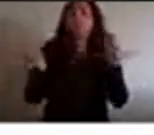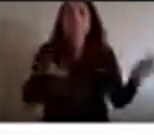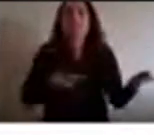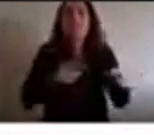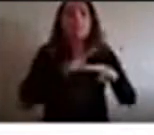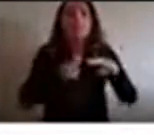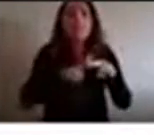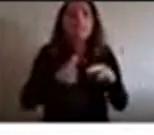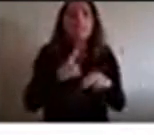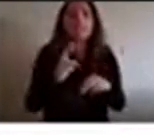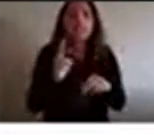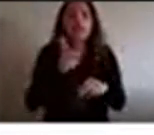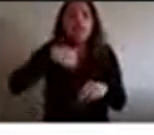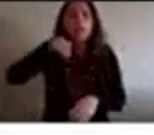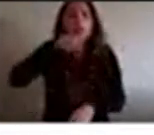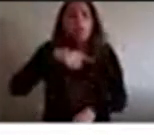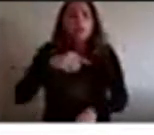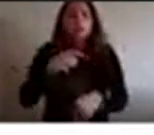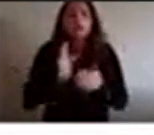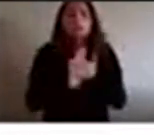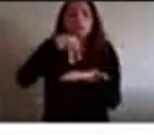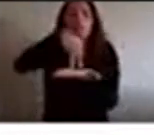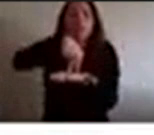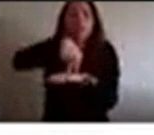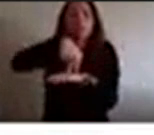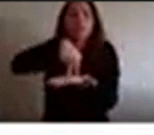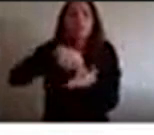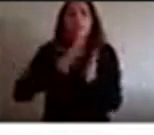activas. Ponemos de pie, por favor, todos.